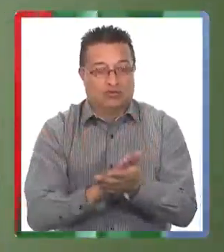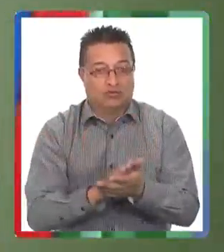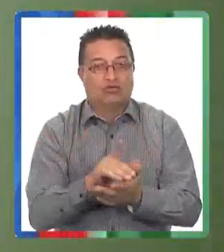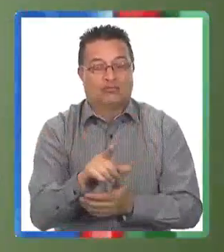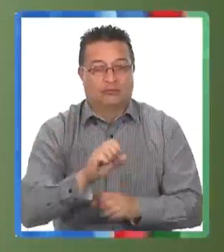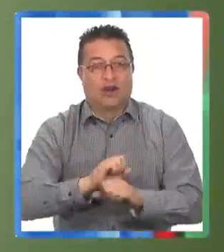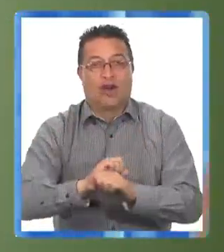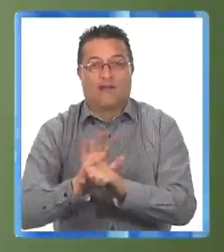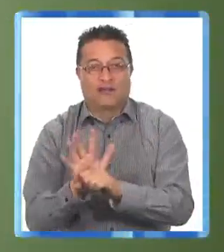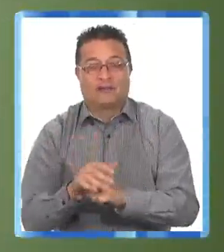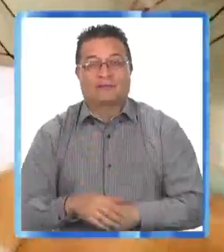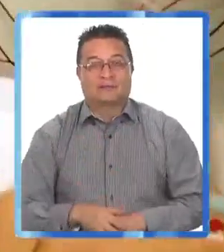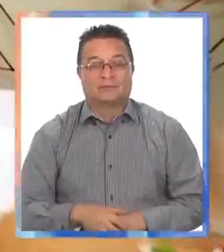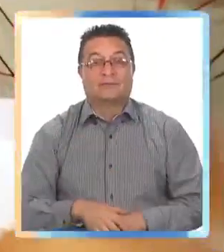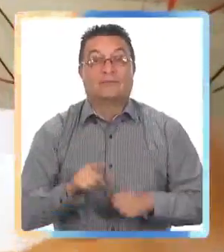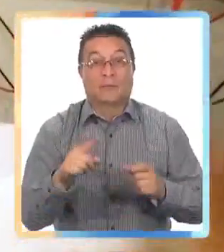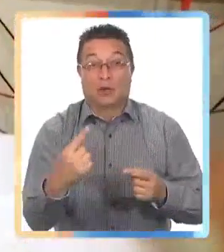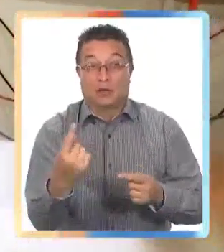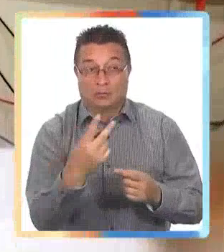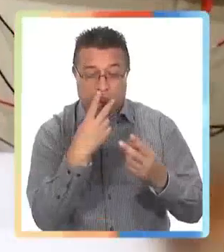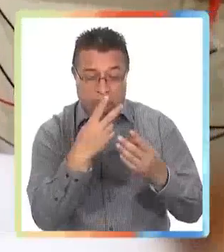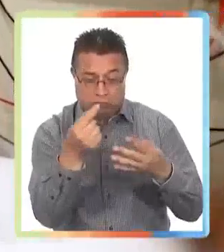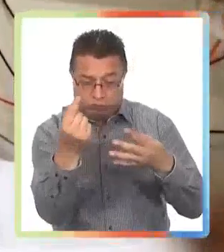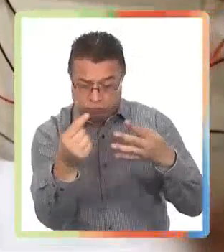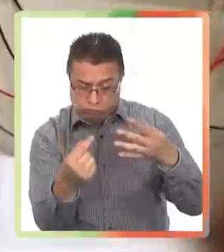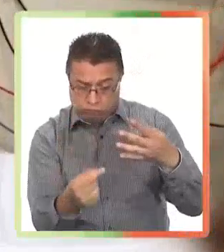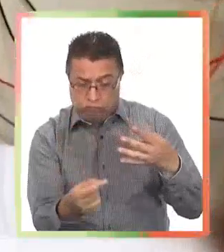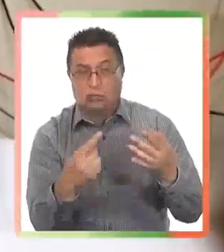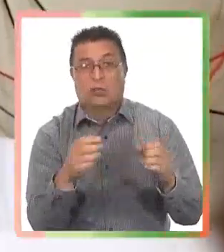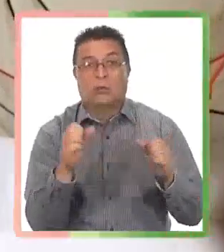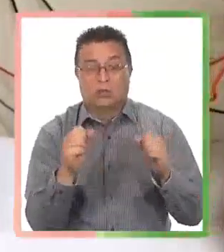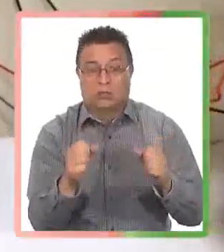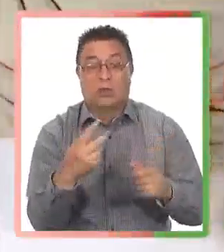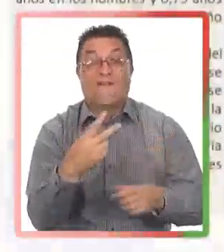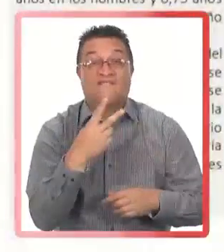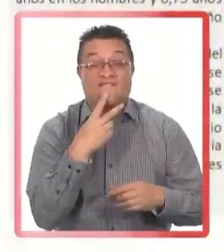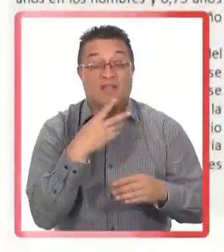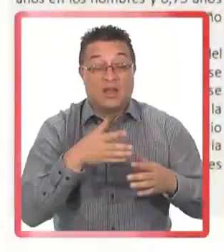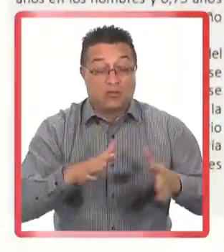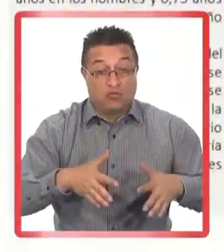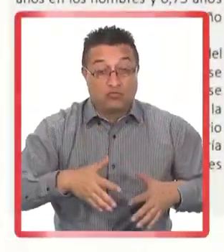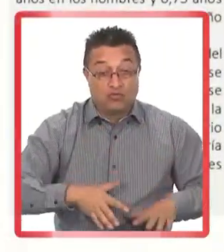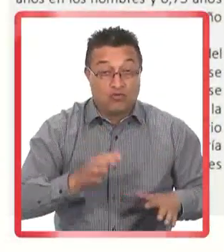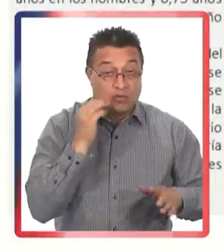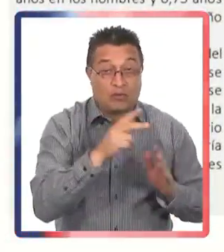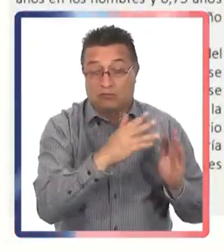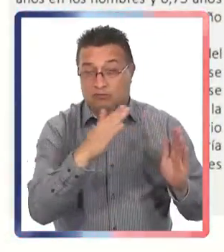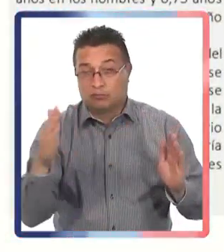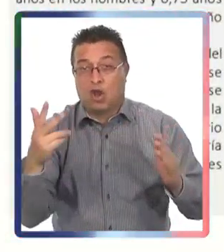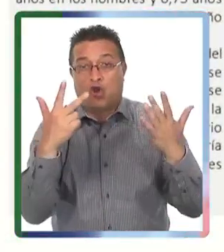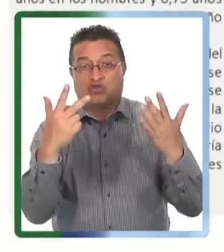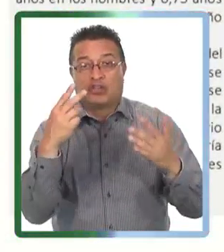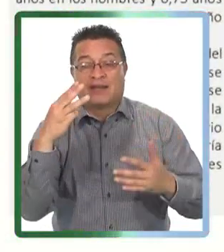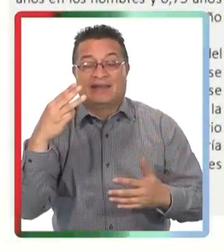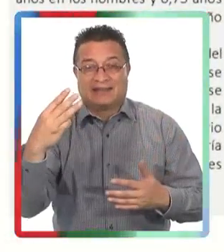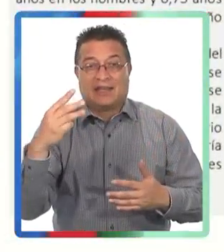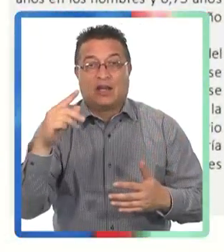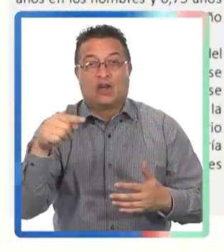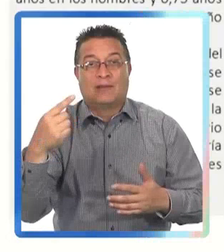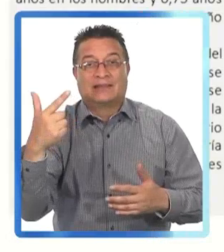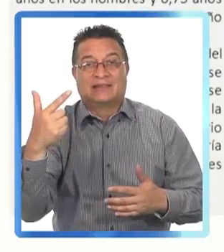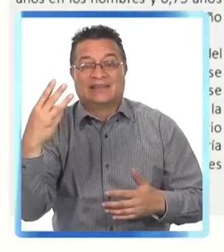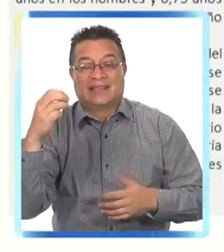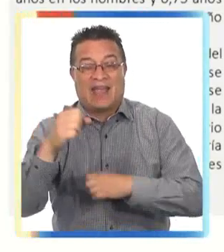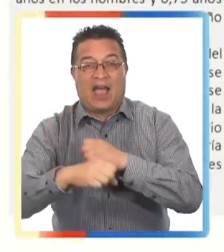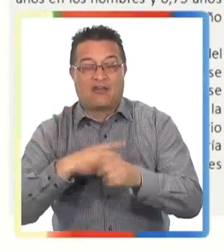por COVID-19. Se esperaba que tuviese una esperanza de vida al nacer de las mujeres de 83,73